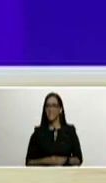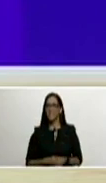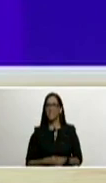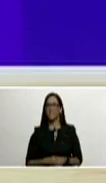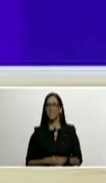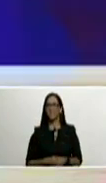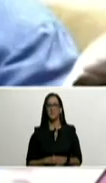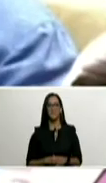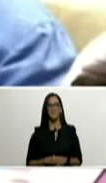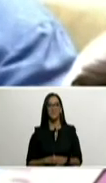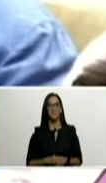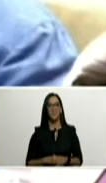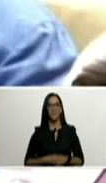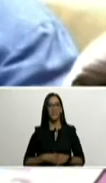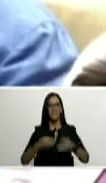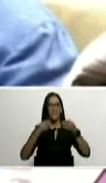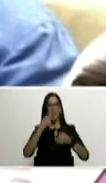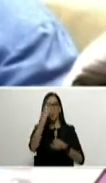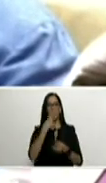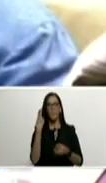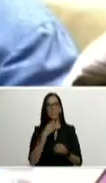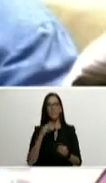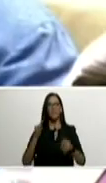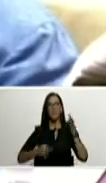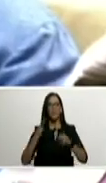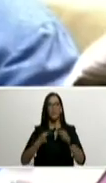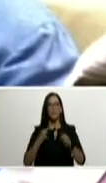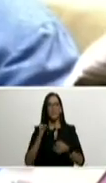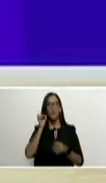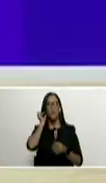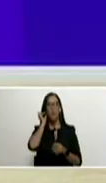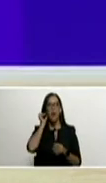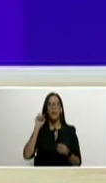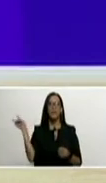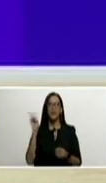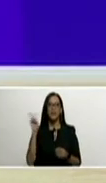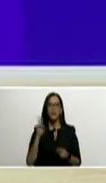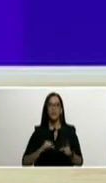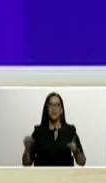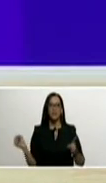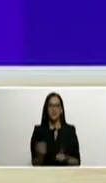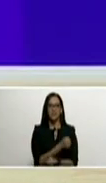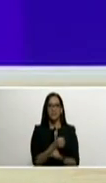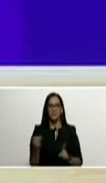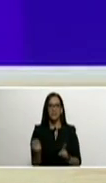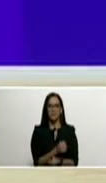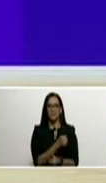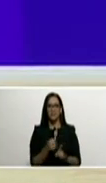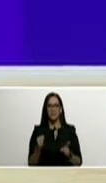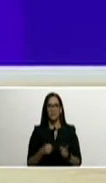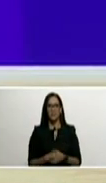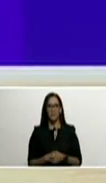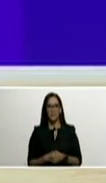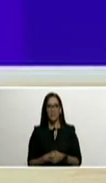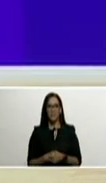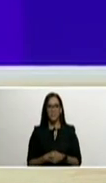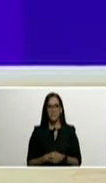garantizar el compromiso de justicia con las mujeres venezolanas violentadas,